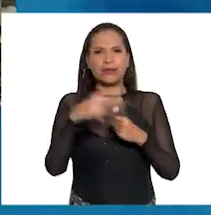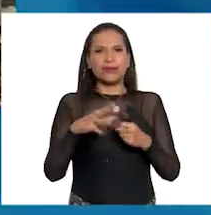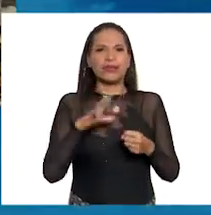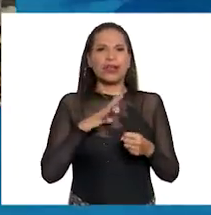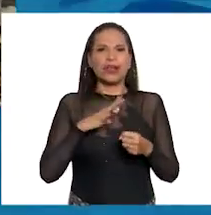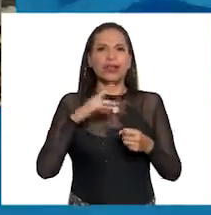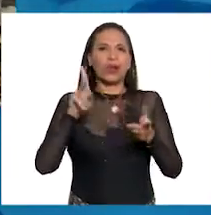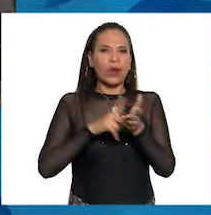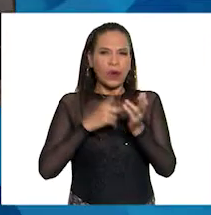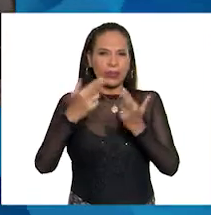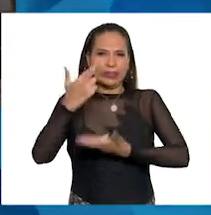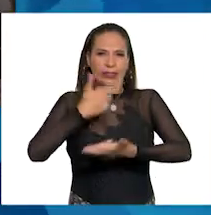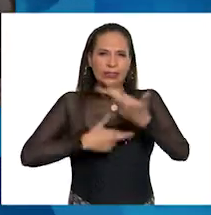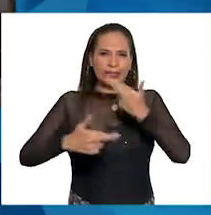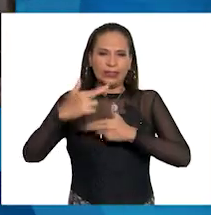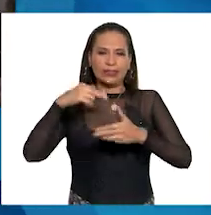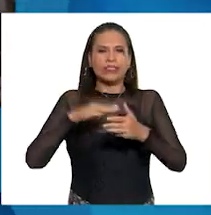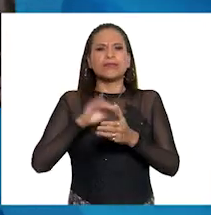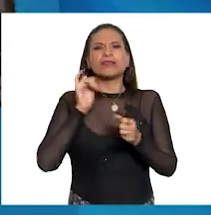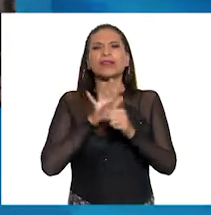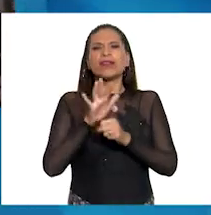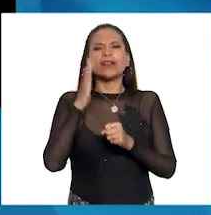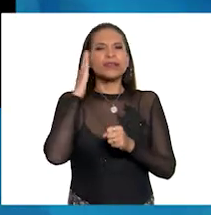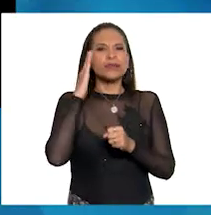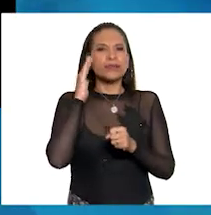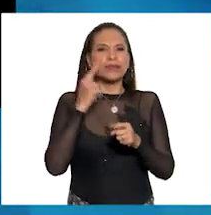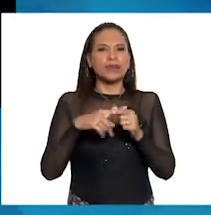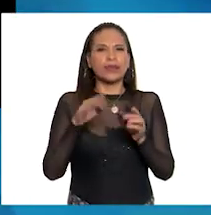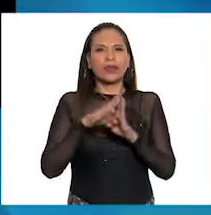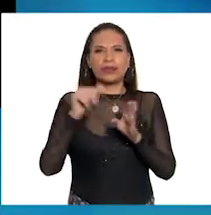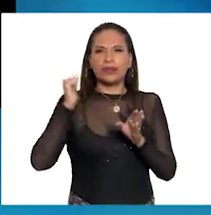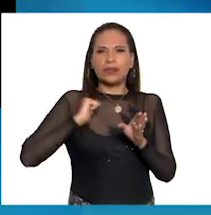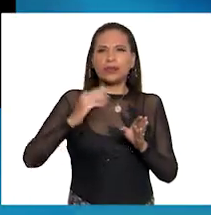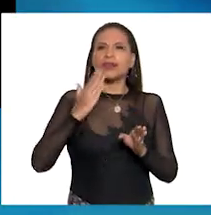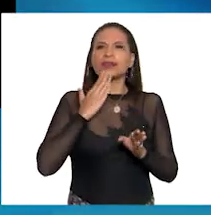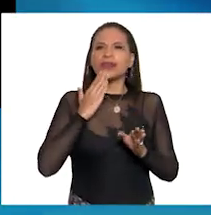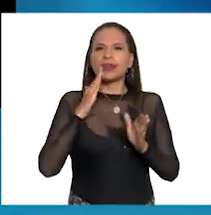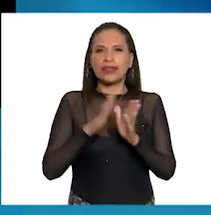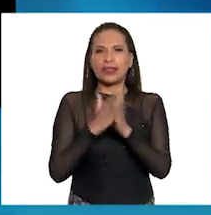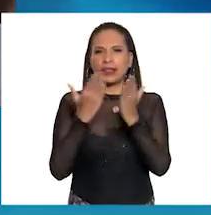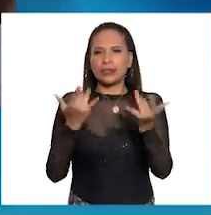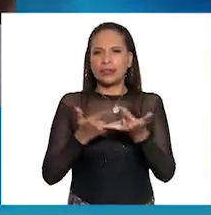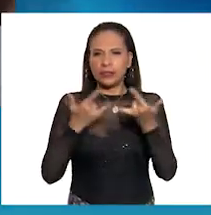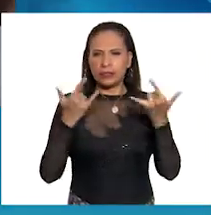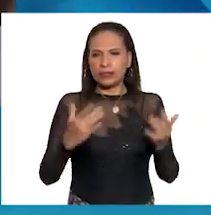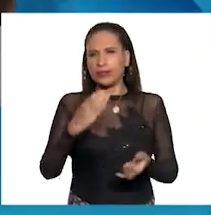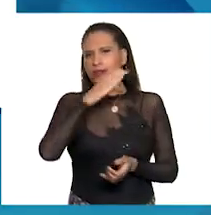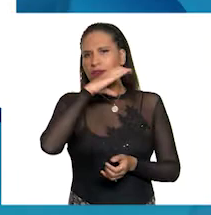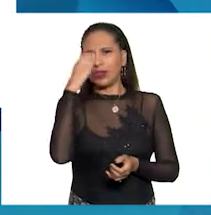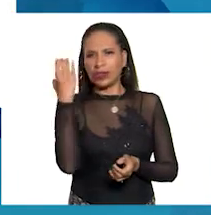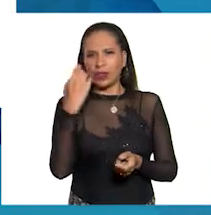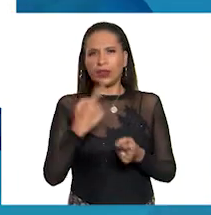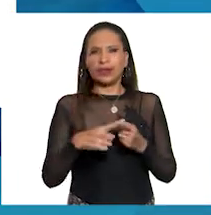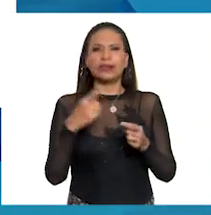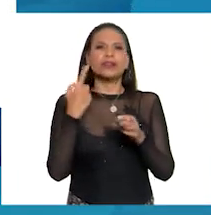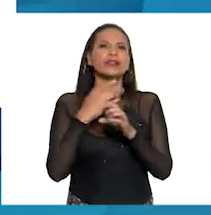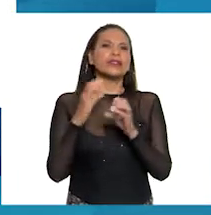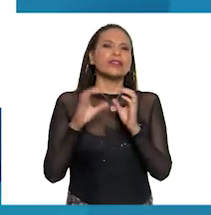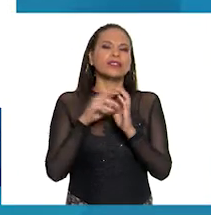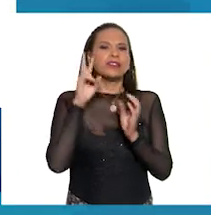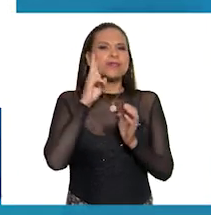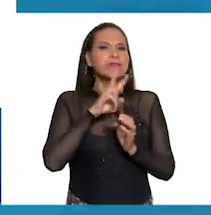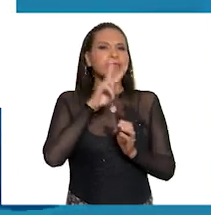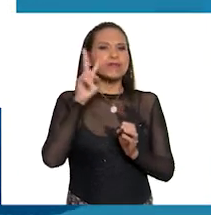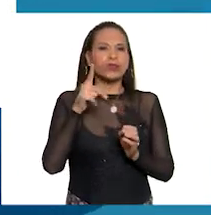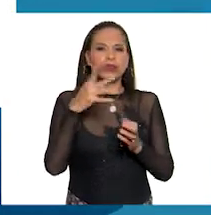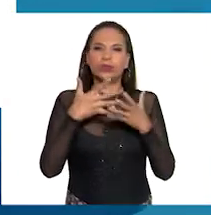está renaciendo. Utiliza como fuentes desde códices prehispánicos, libros de historia, fotografía. Está concebido